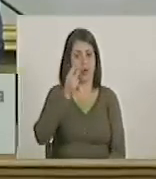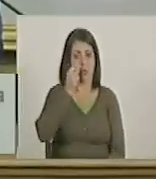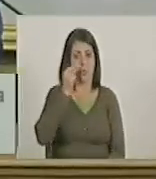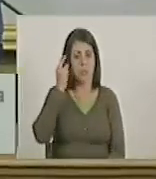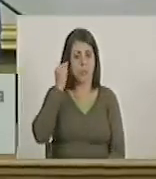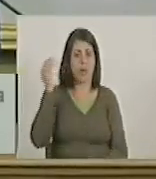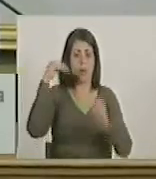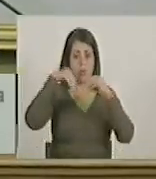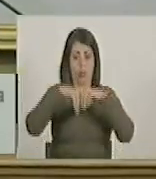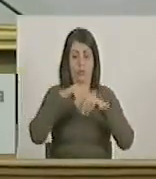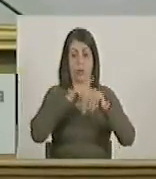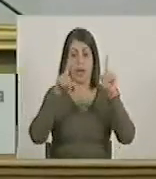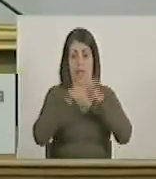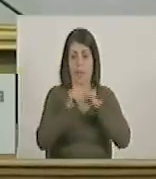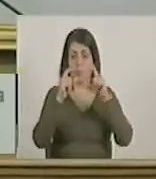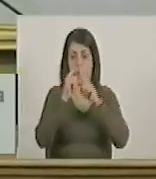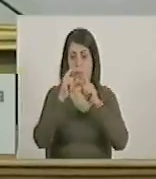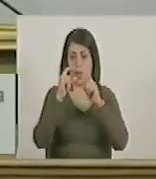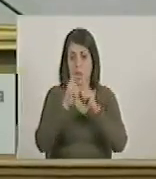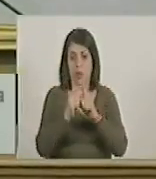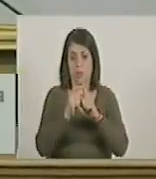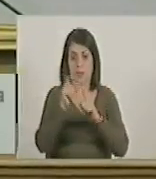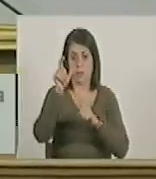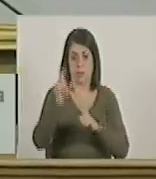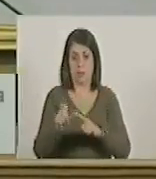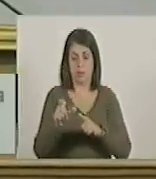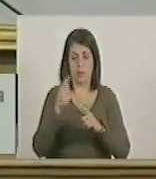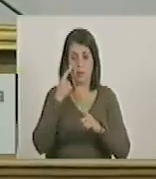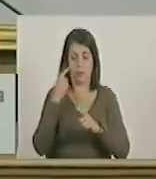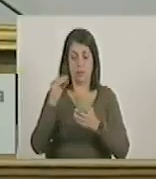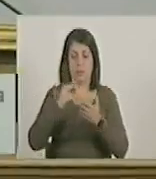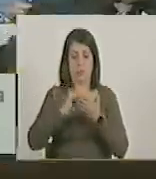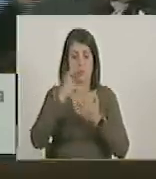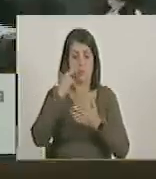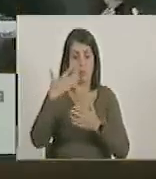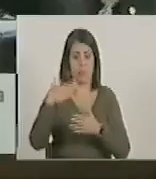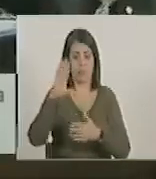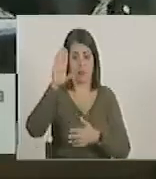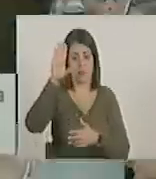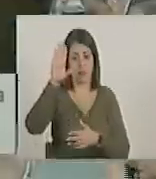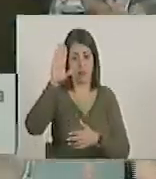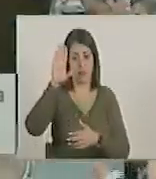que estén de acuerdo con la modificación presentada por el diputado Mar Ávila, hacerlo con la señal de costumbre.